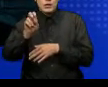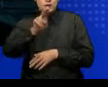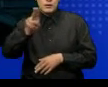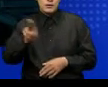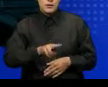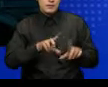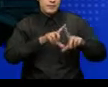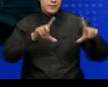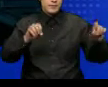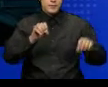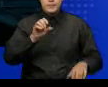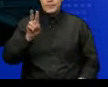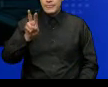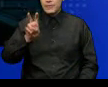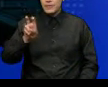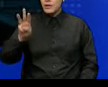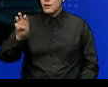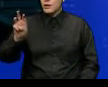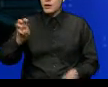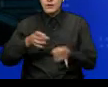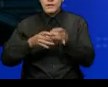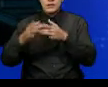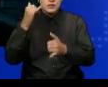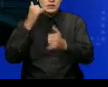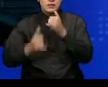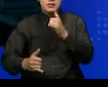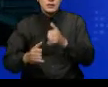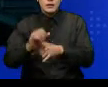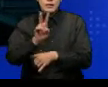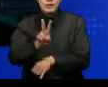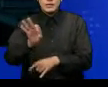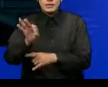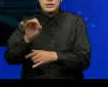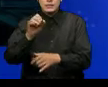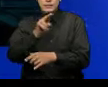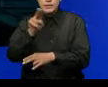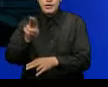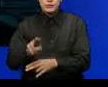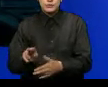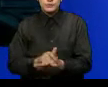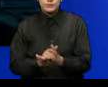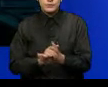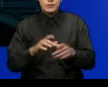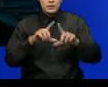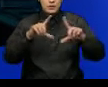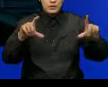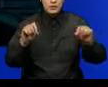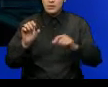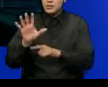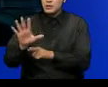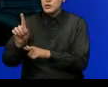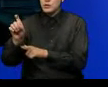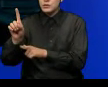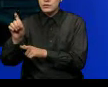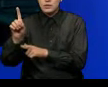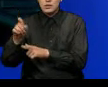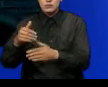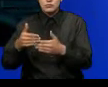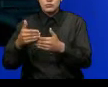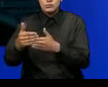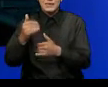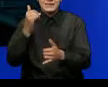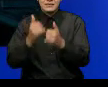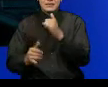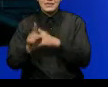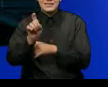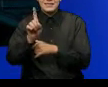para las placas terminadas en 7 y 8 el plazo es hasta el próximo 23 de marzo para las placas terminadas en 5 y 6 hasta el 6